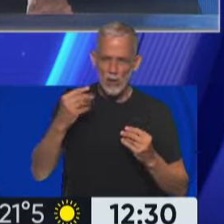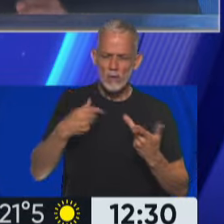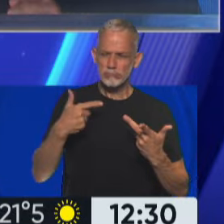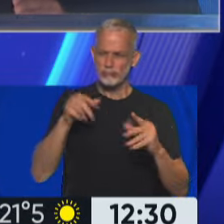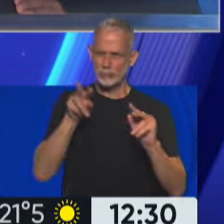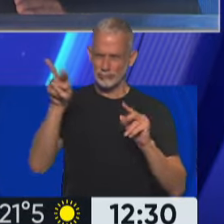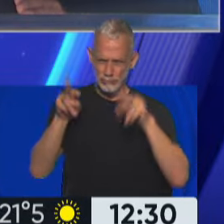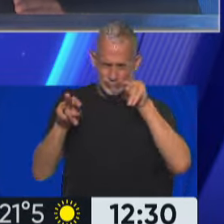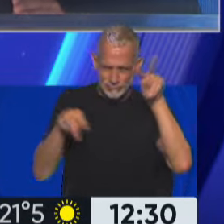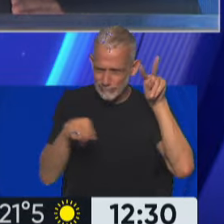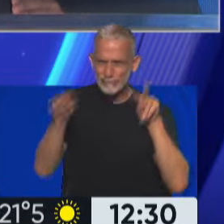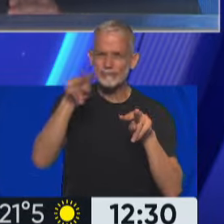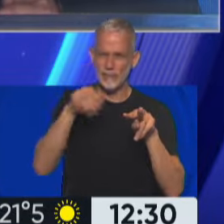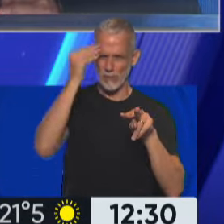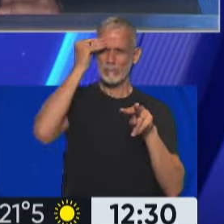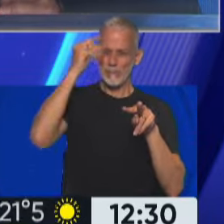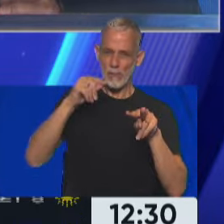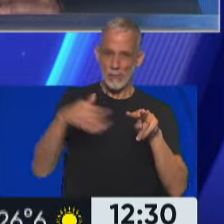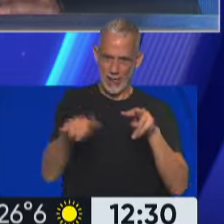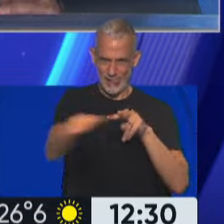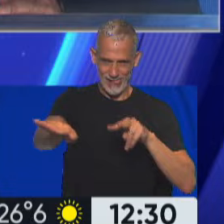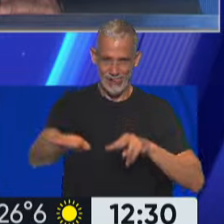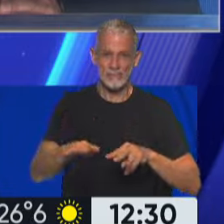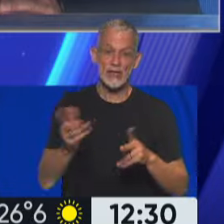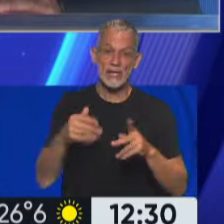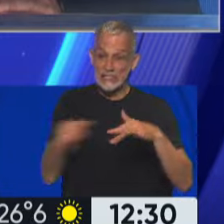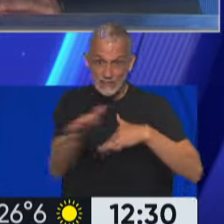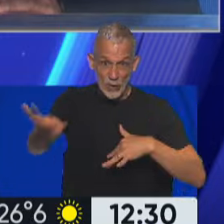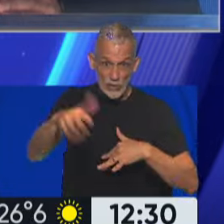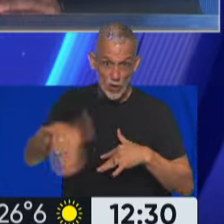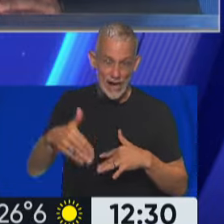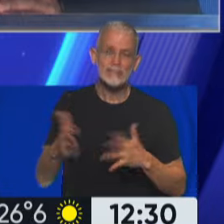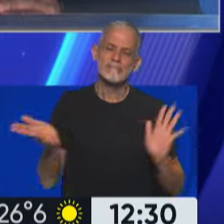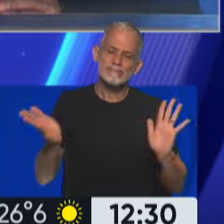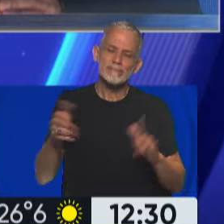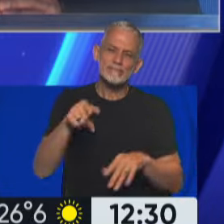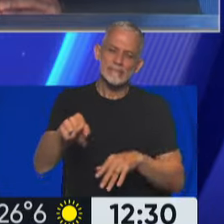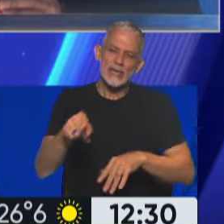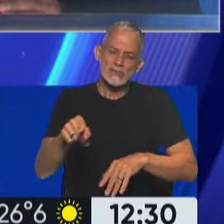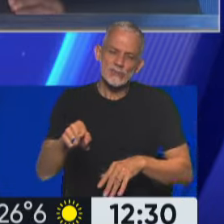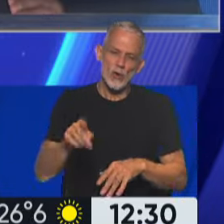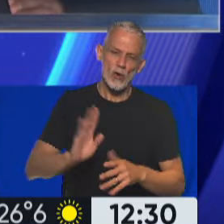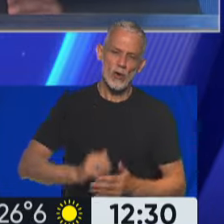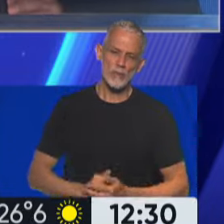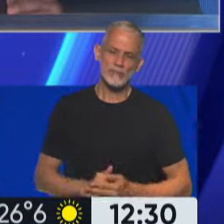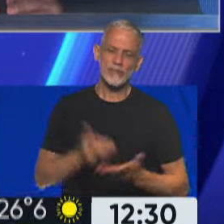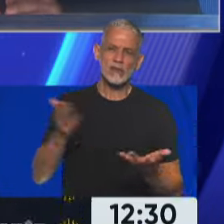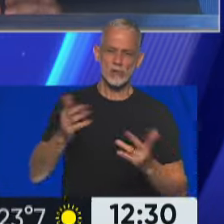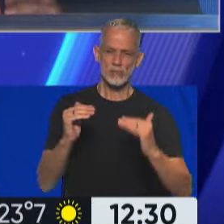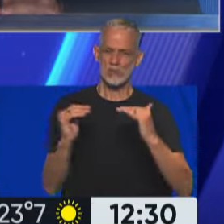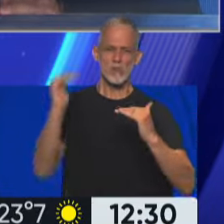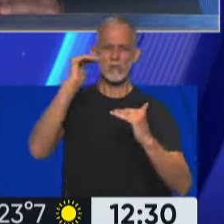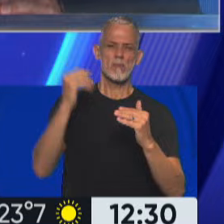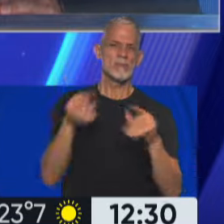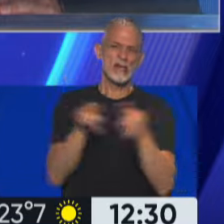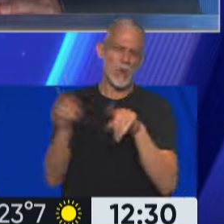referencias a pesar de todo un circuito que le faltó el respeto y no respetó jerarquías porque